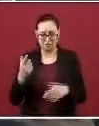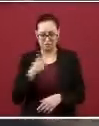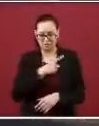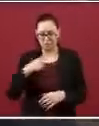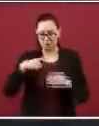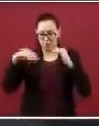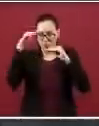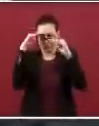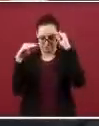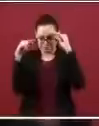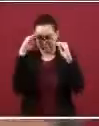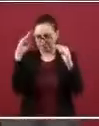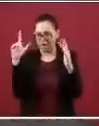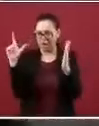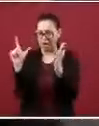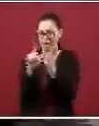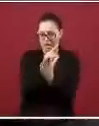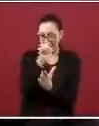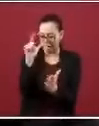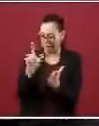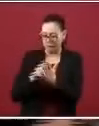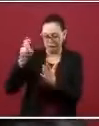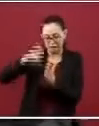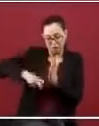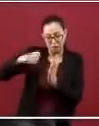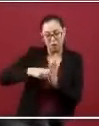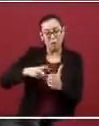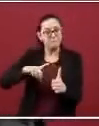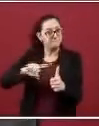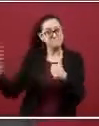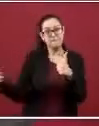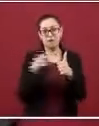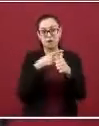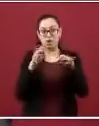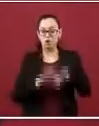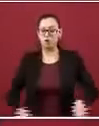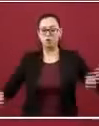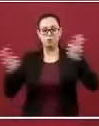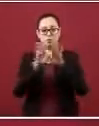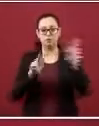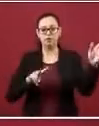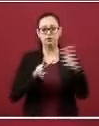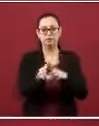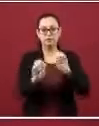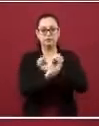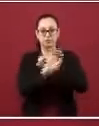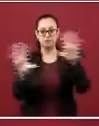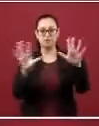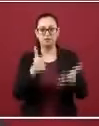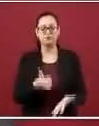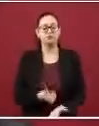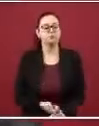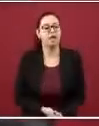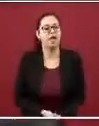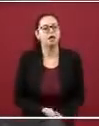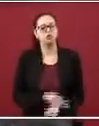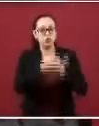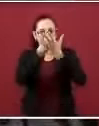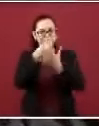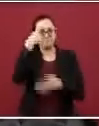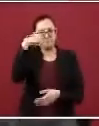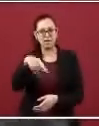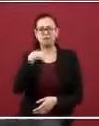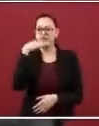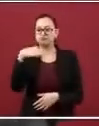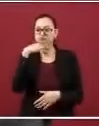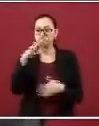aquellos que están solicitando que se mantengan esos sueldos deberían ofrecer disculpas a los mexicanos, porque dice, es una ofensa que